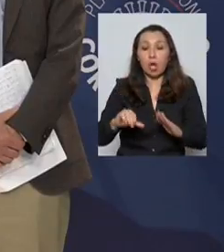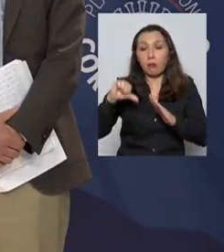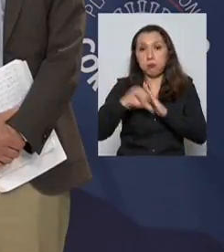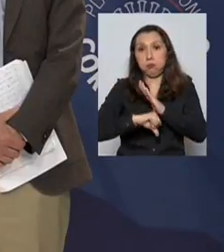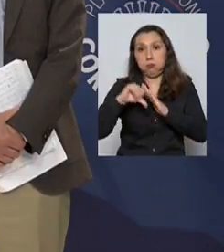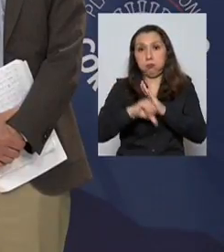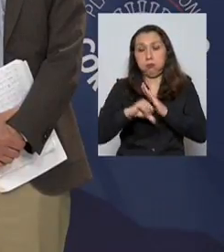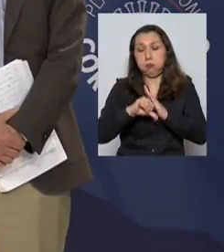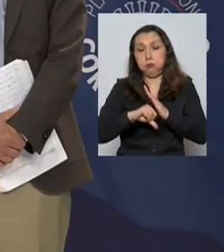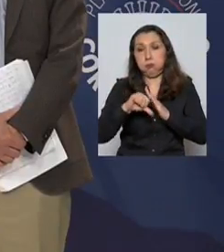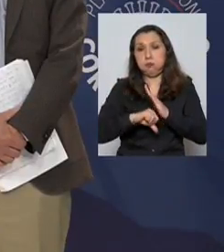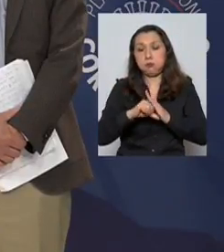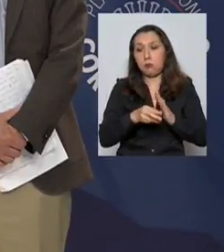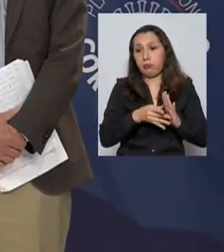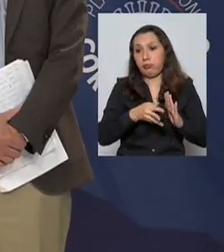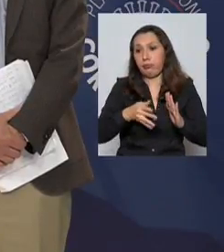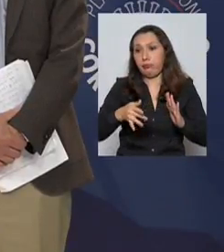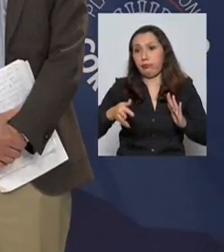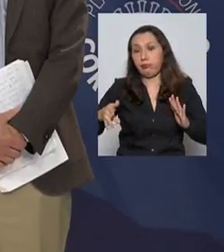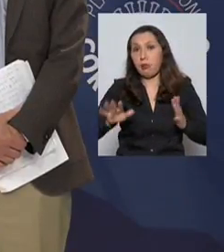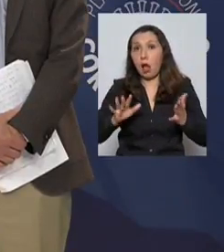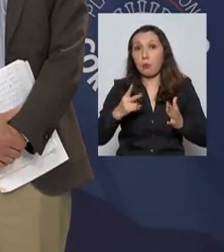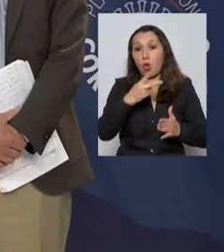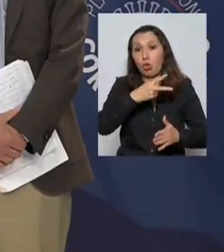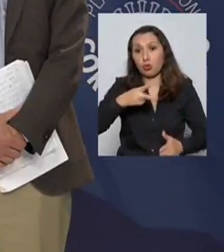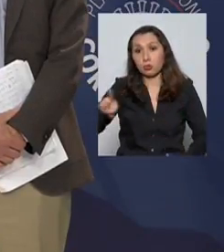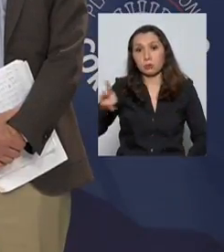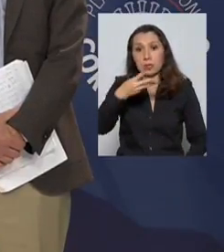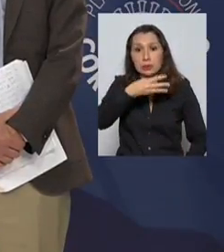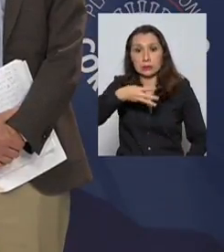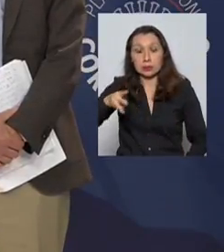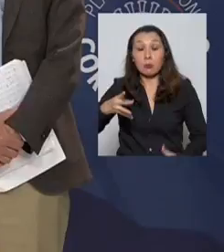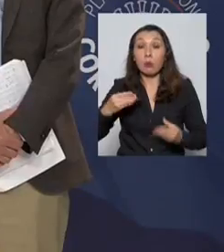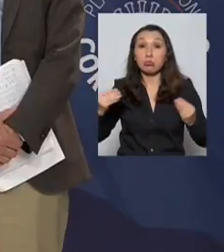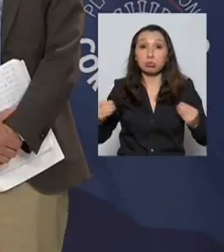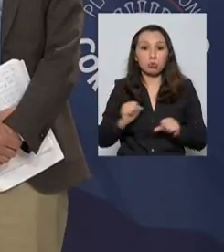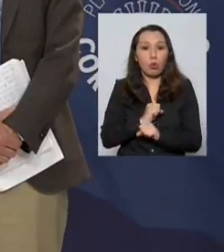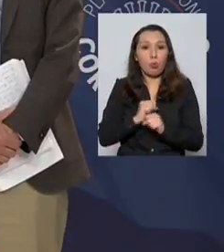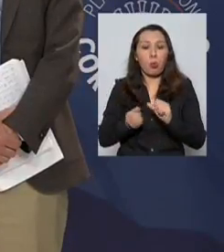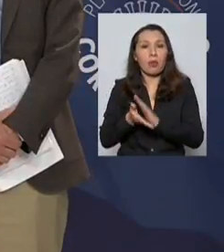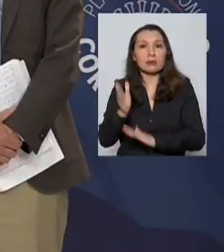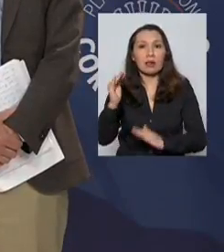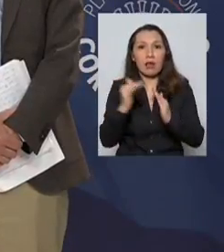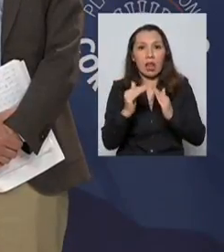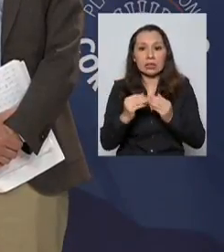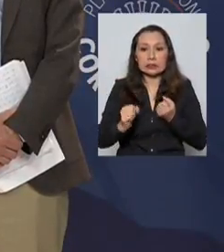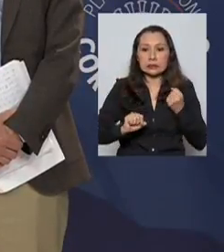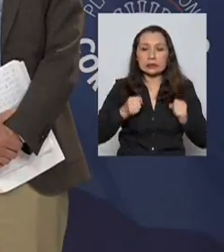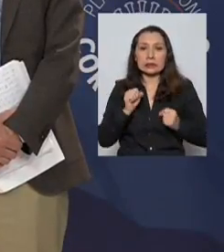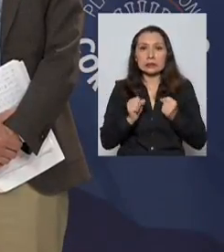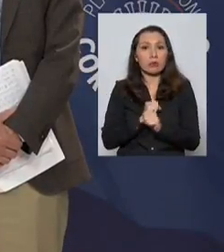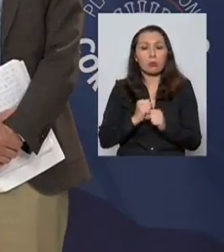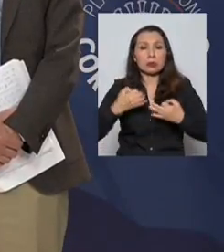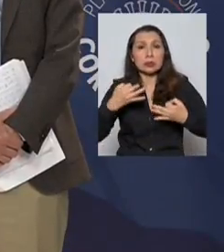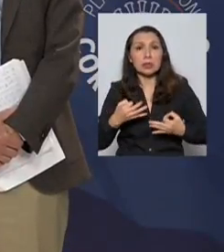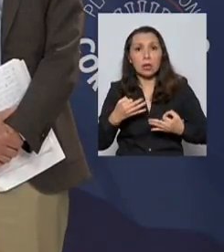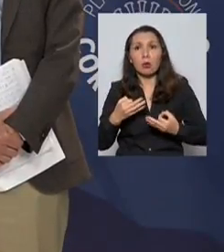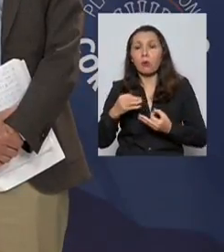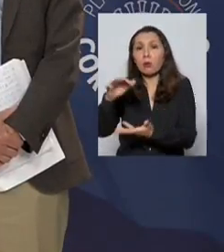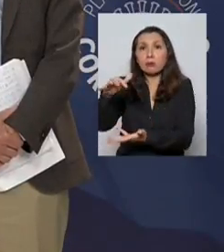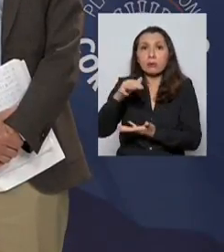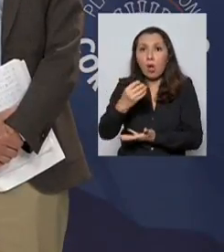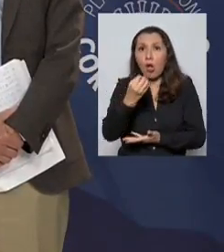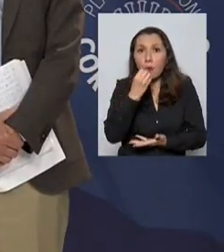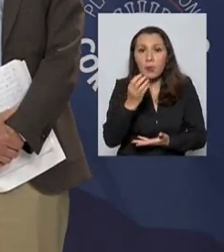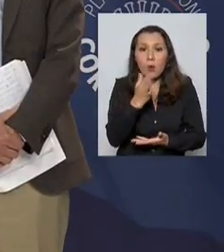estado en un encierro que puede haberse prolongado por 2, 3 semanas, que no podían salir de su casa, que no tenían certeza de recibir sus